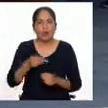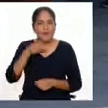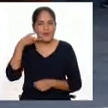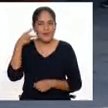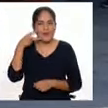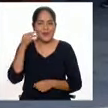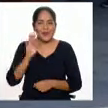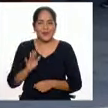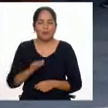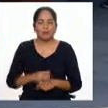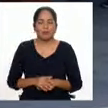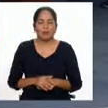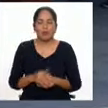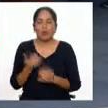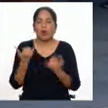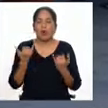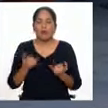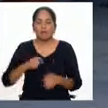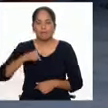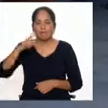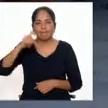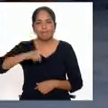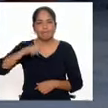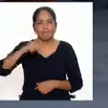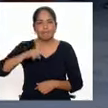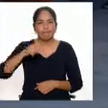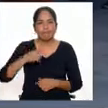Necesitamos, hoy más que nunca,